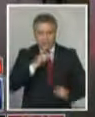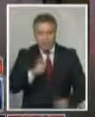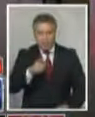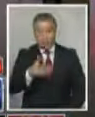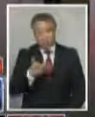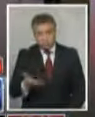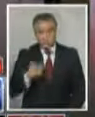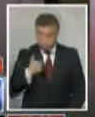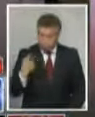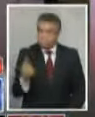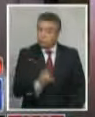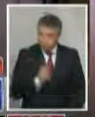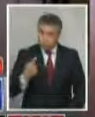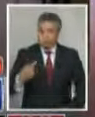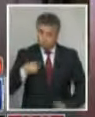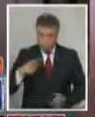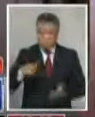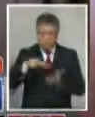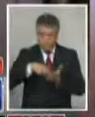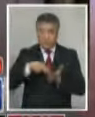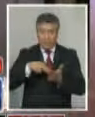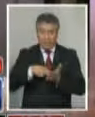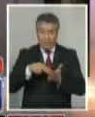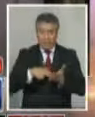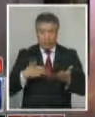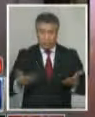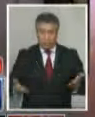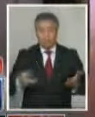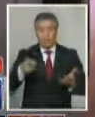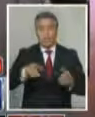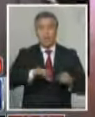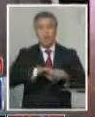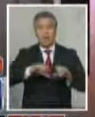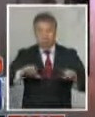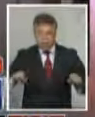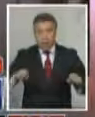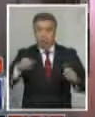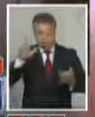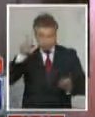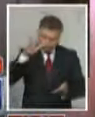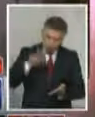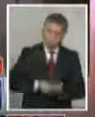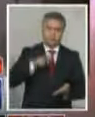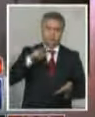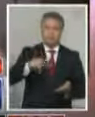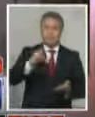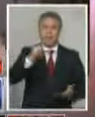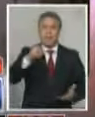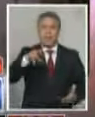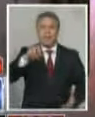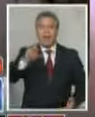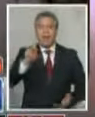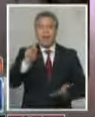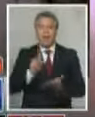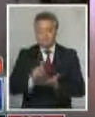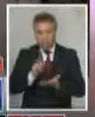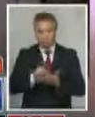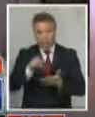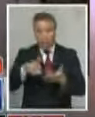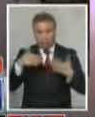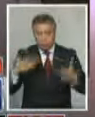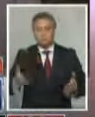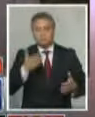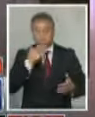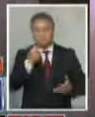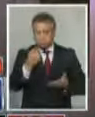Bueno, lo que nosotros estamos esperando, y esperamos que así sea, es que el acuerdo se ratifique en la Cámara de Diputados de forma tal de que podamos contar con los